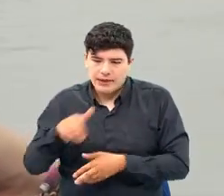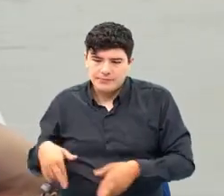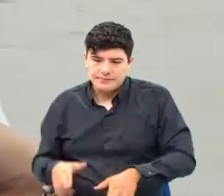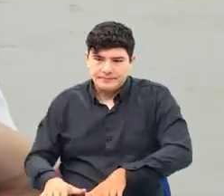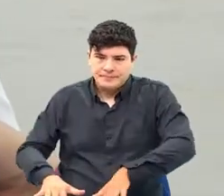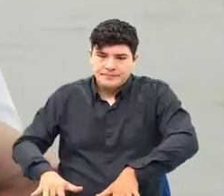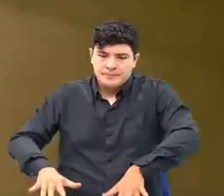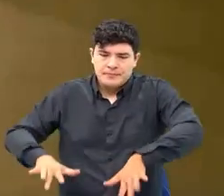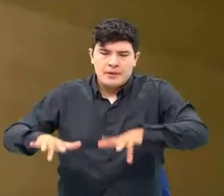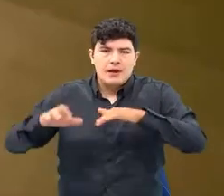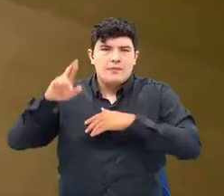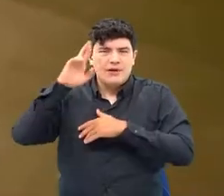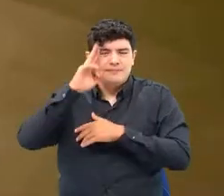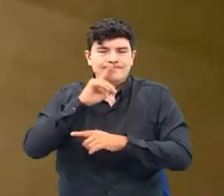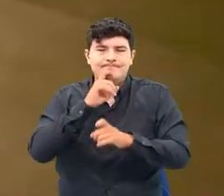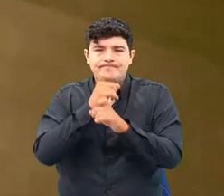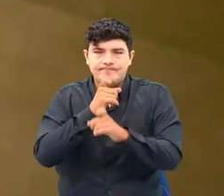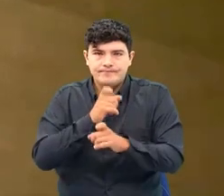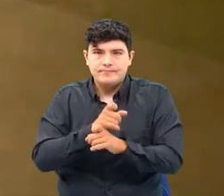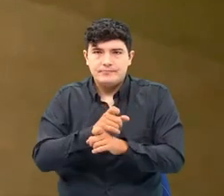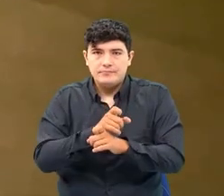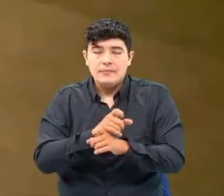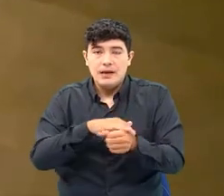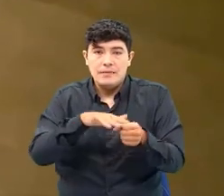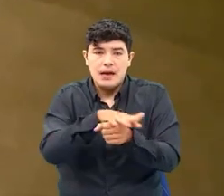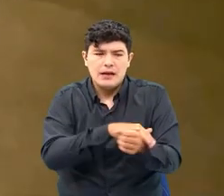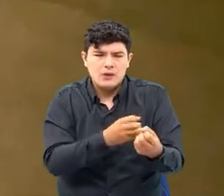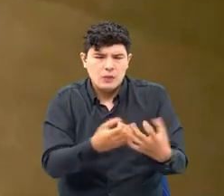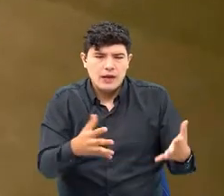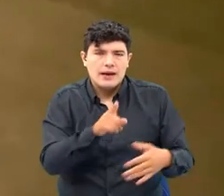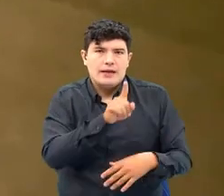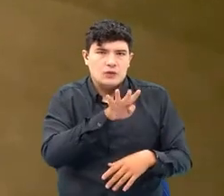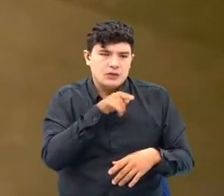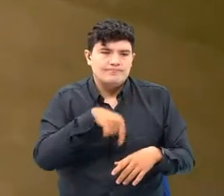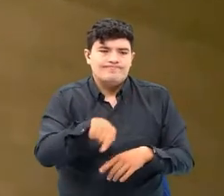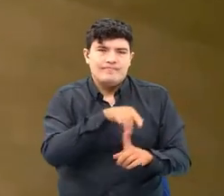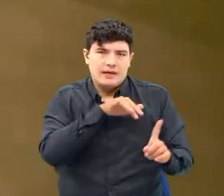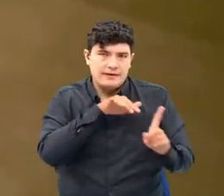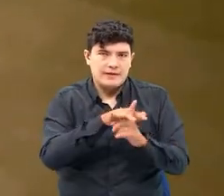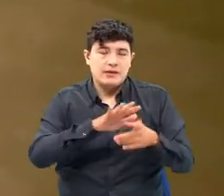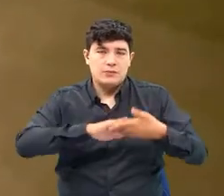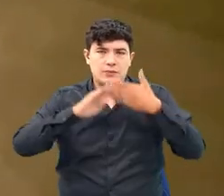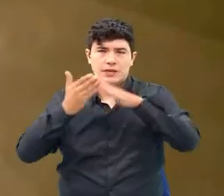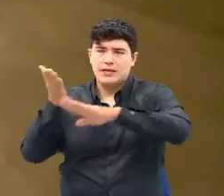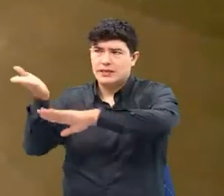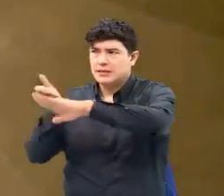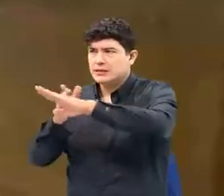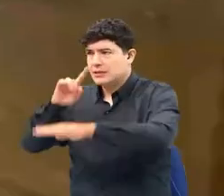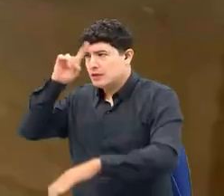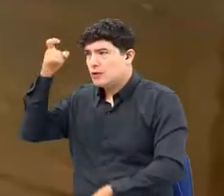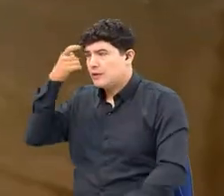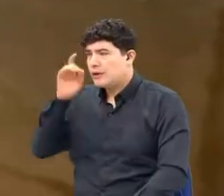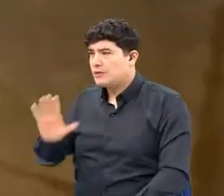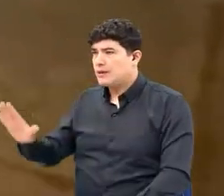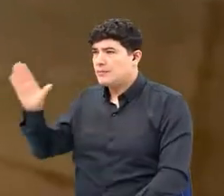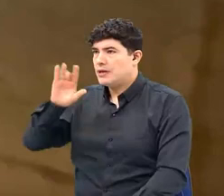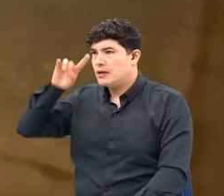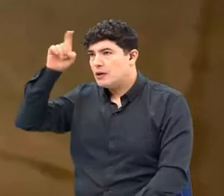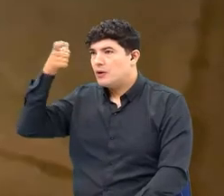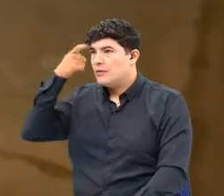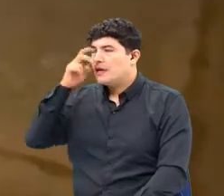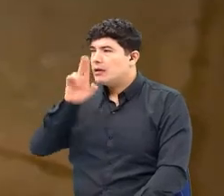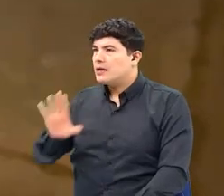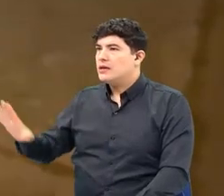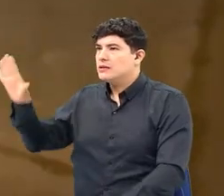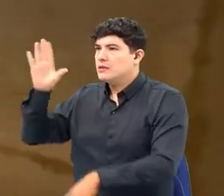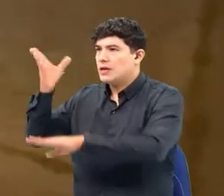entonces es muy difícil. Son 14 barrios que presentan afectaciones y los pobladores piden ayuda al gobierno departamental y nacional con maquinaria,